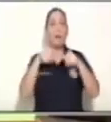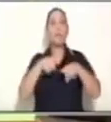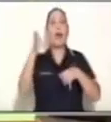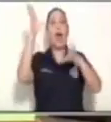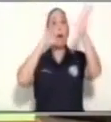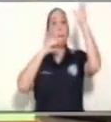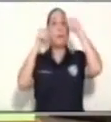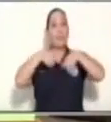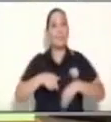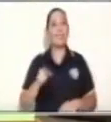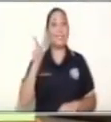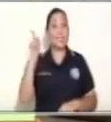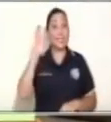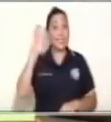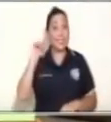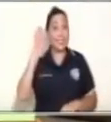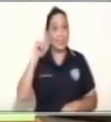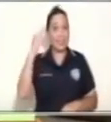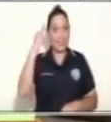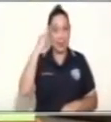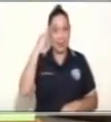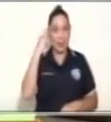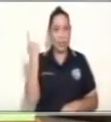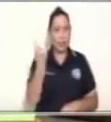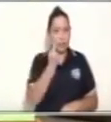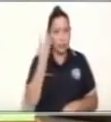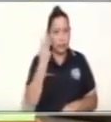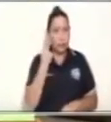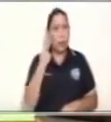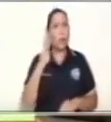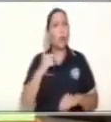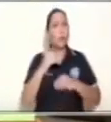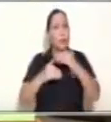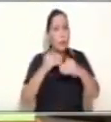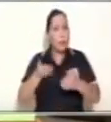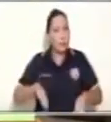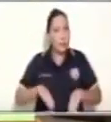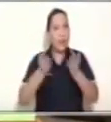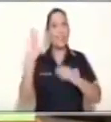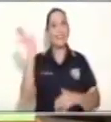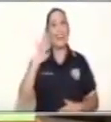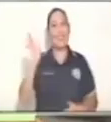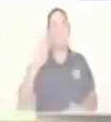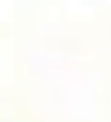programa. Me despido de ti recordándote que de todo esto saldremos adelante. Hasta la próxima.